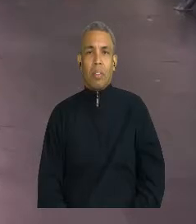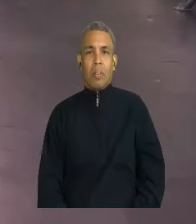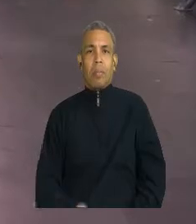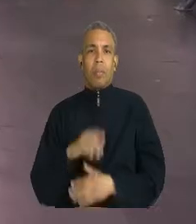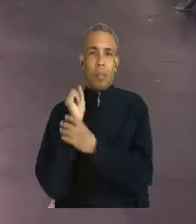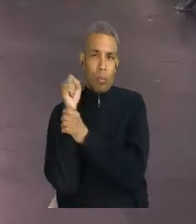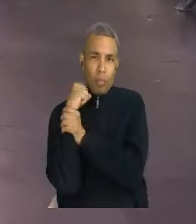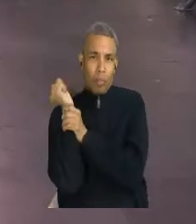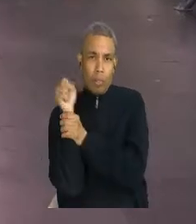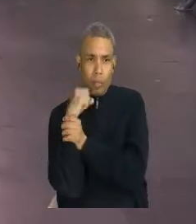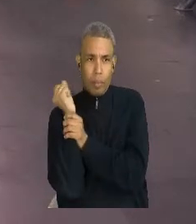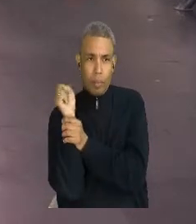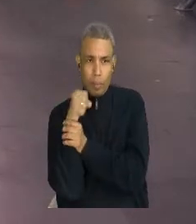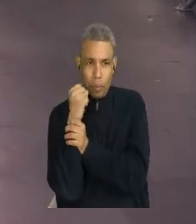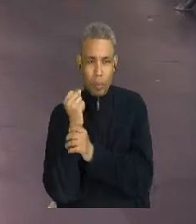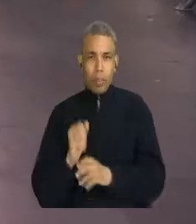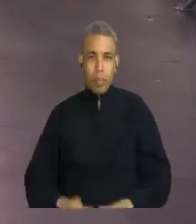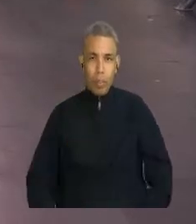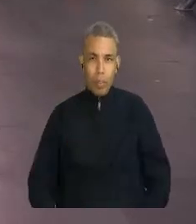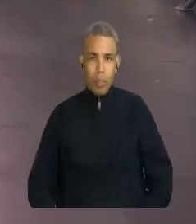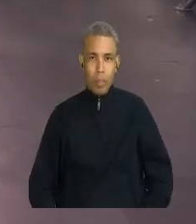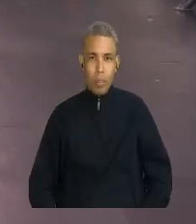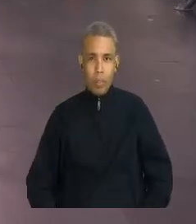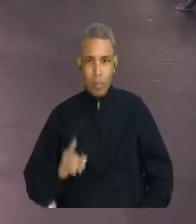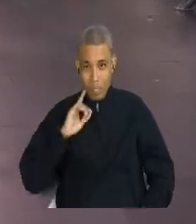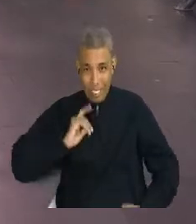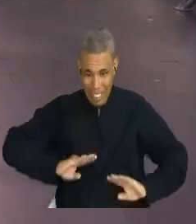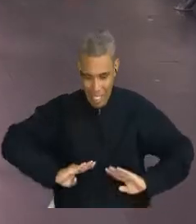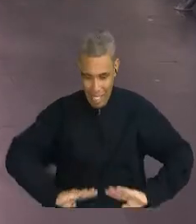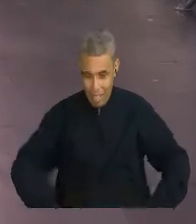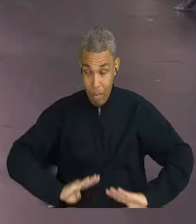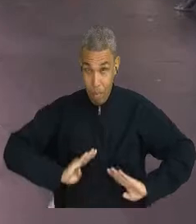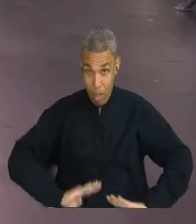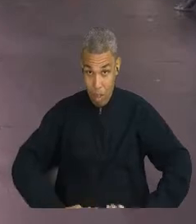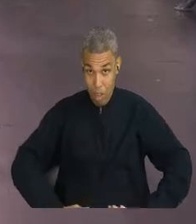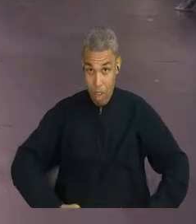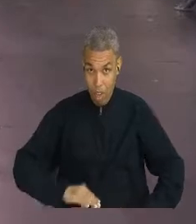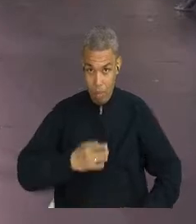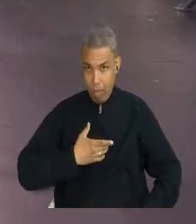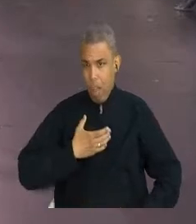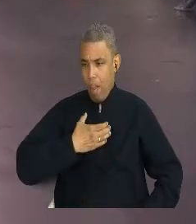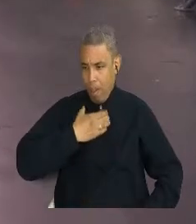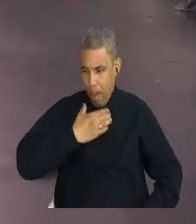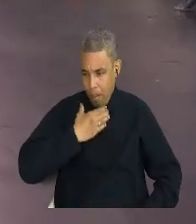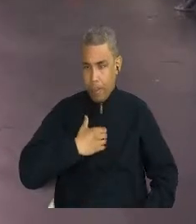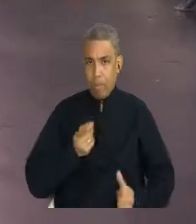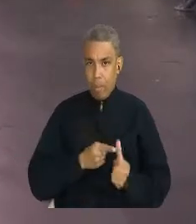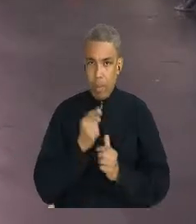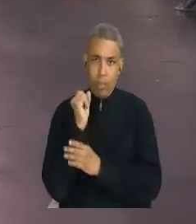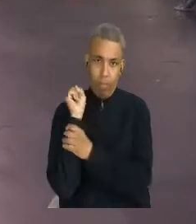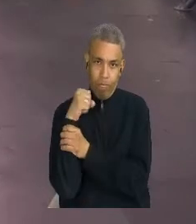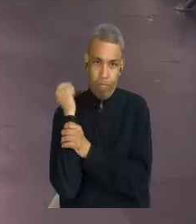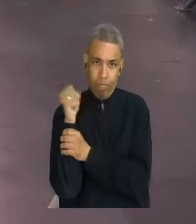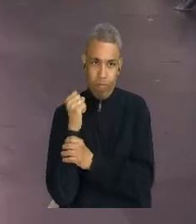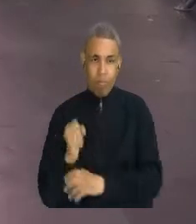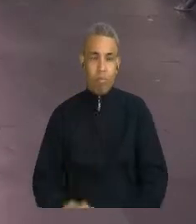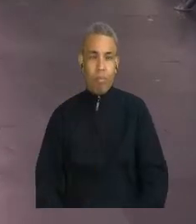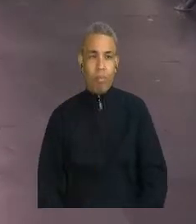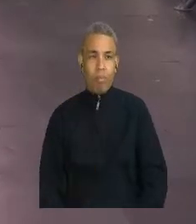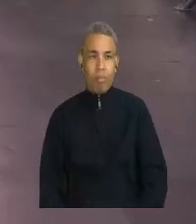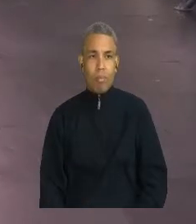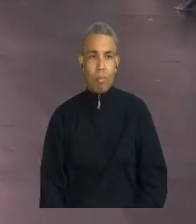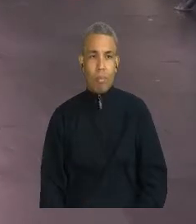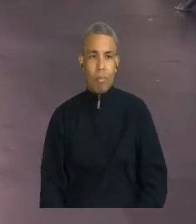lo que es el tren medio y la zona de la parte inferior, que es la que vamos a trabajar. Listo, ahora hacemos un skipping y vamos a estirar al frente